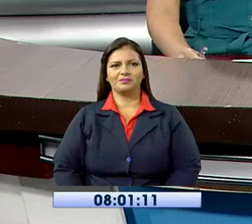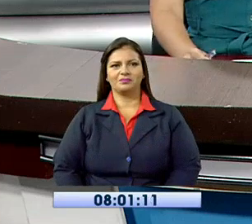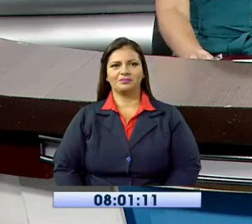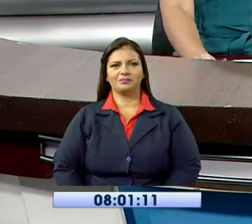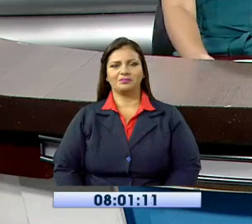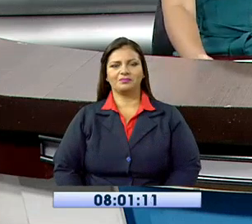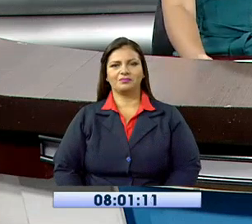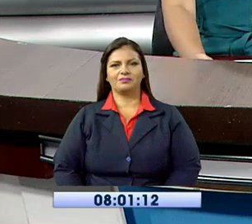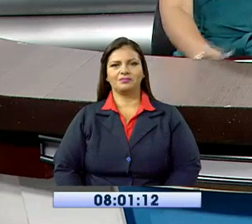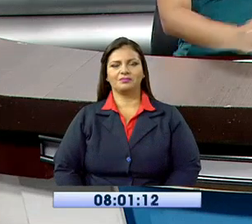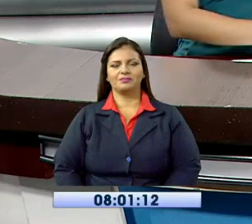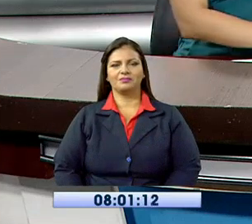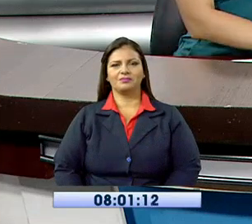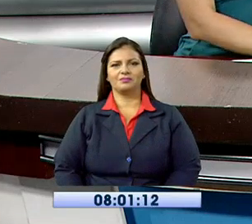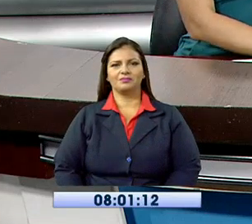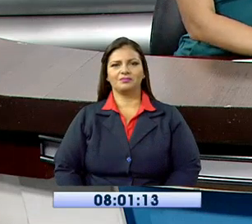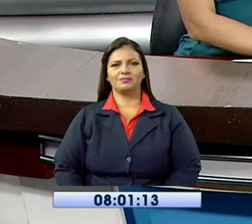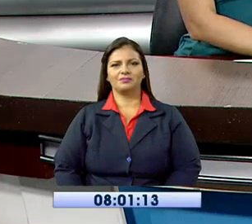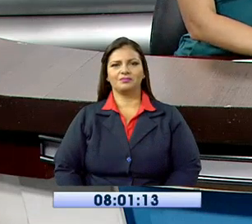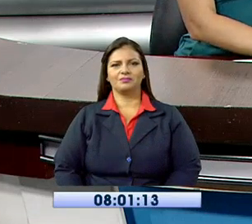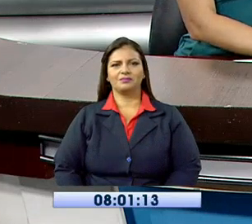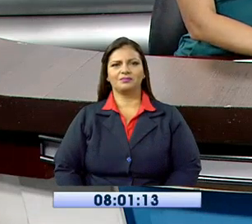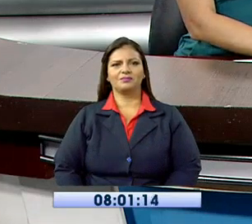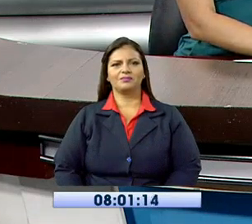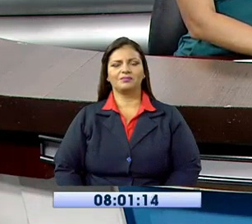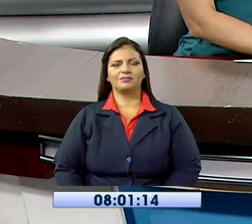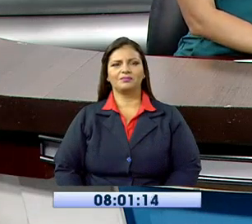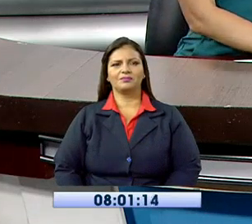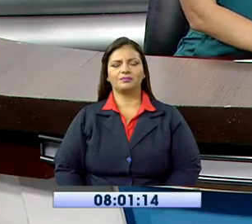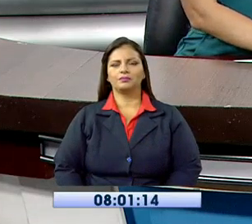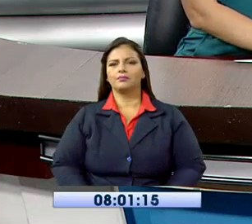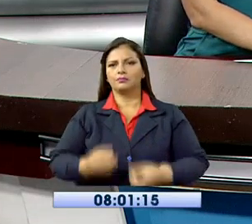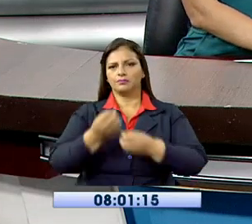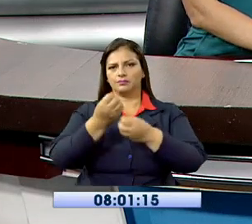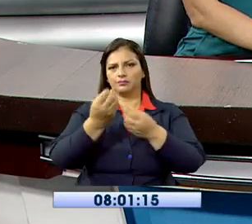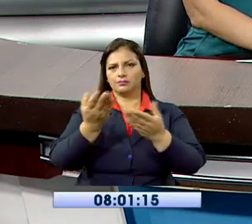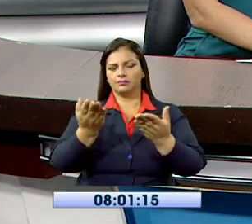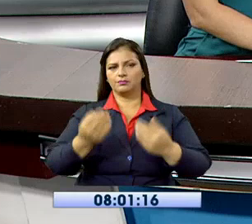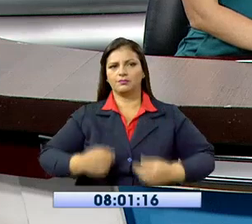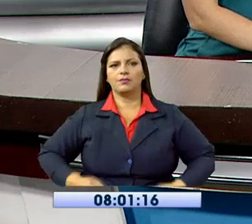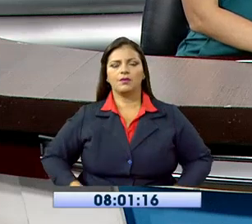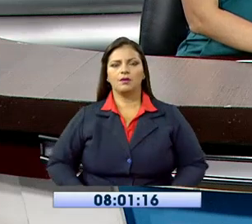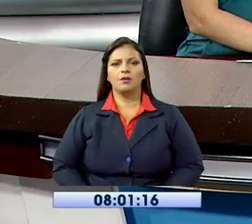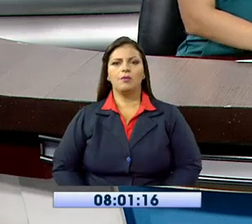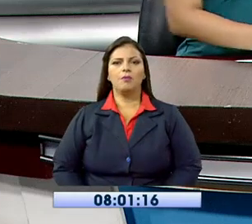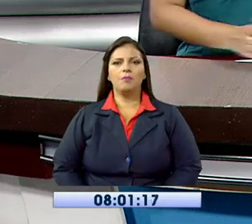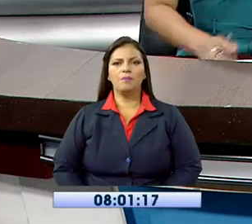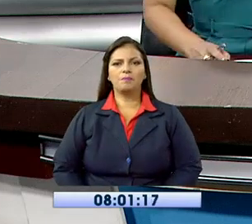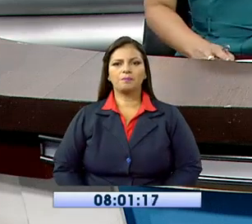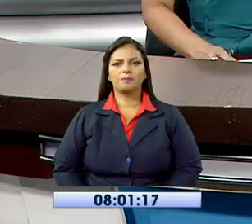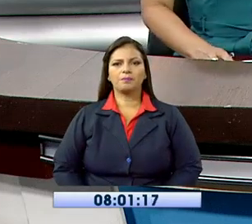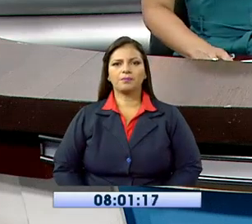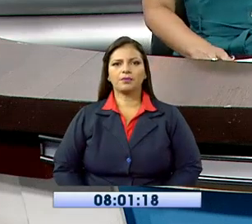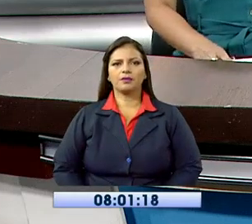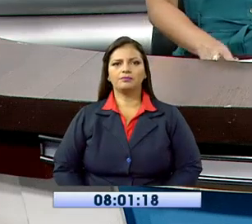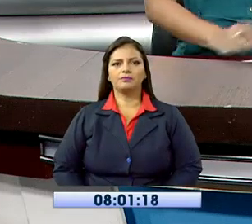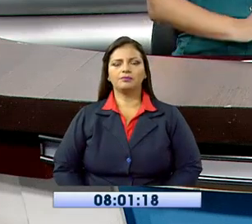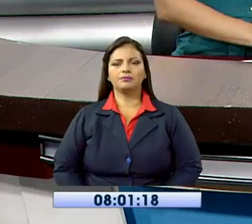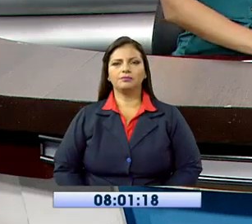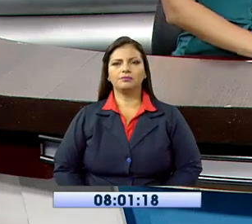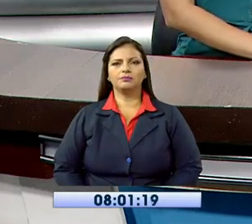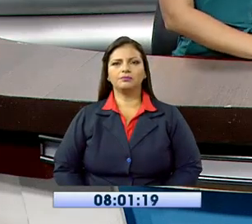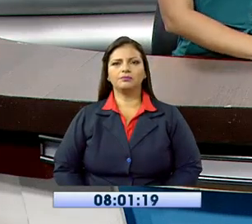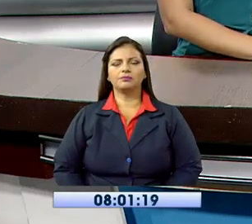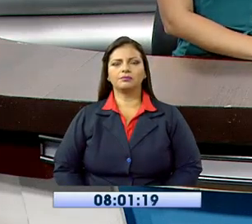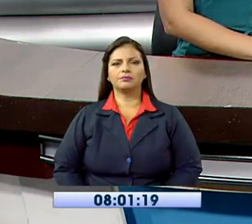mañana ya comienza el contador otra vez a funcionar. Bueno. ¿Qué tenemos de información? Vamos directamente a información de estudios. Bueno. Un